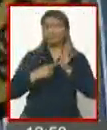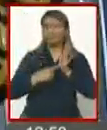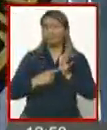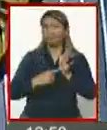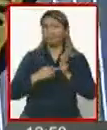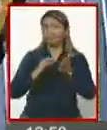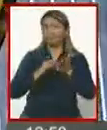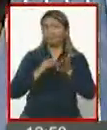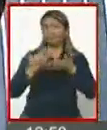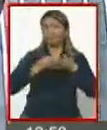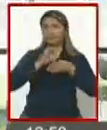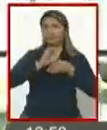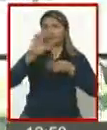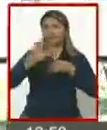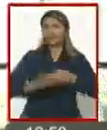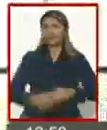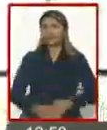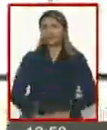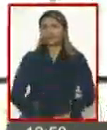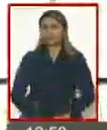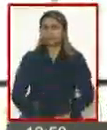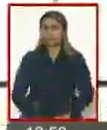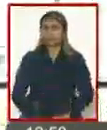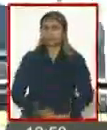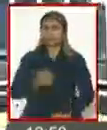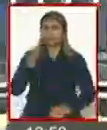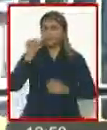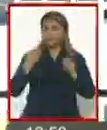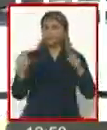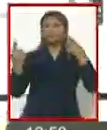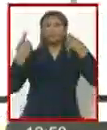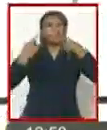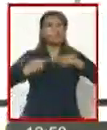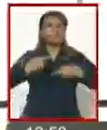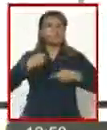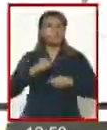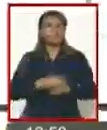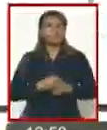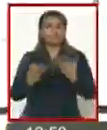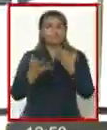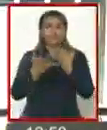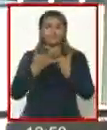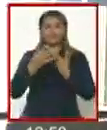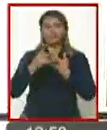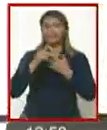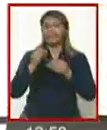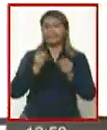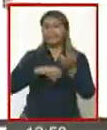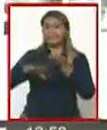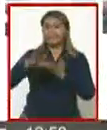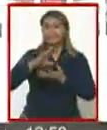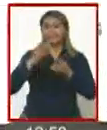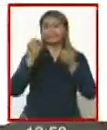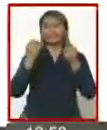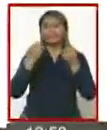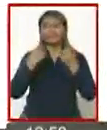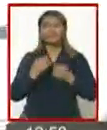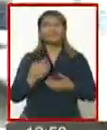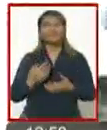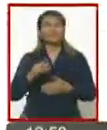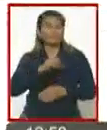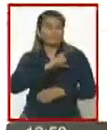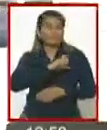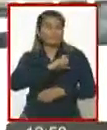hace efectivo. Y el último enfrentamiento registrado en la cárcel de Palmasola ha generado mucha repercusión, sobre todo